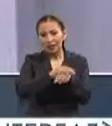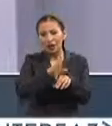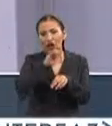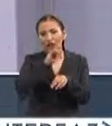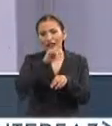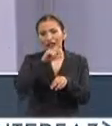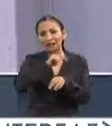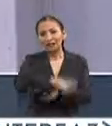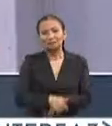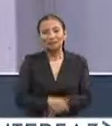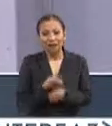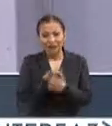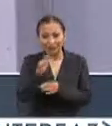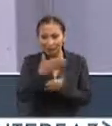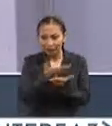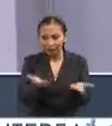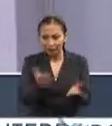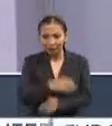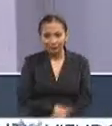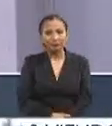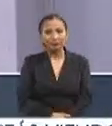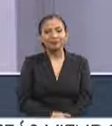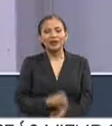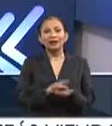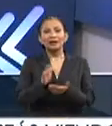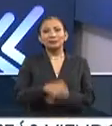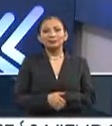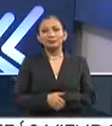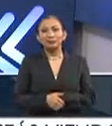Informativa CONACYT. Muchas gracias, Ana Cristina, muchas gracias, Omar. Muchísimas